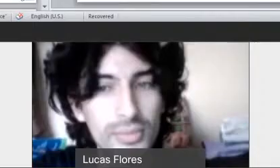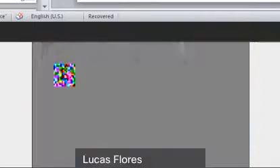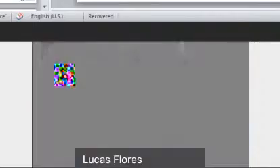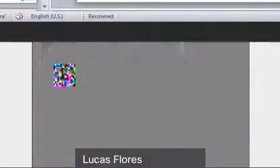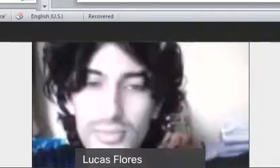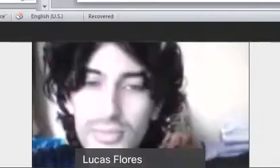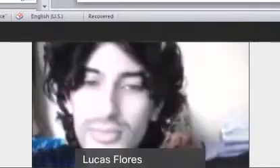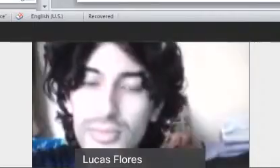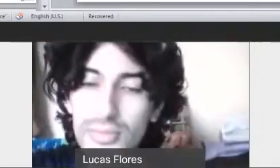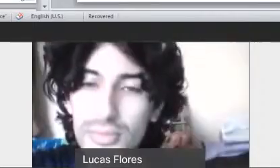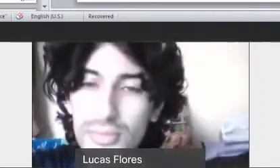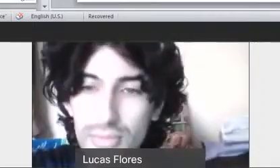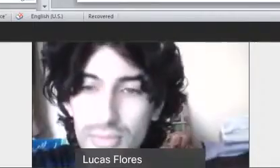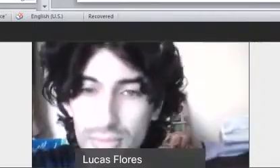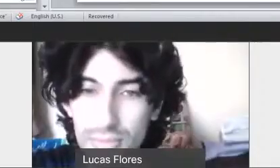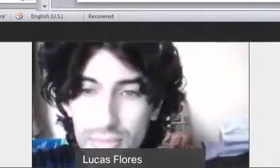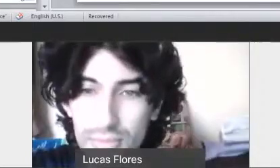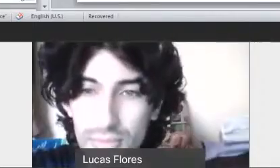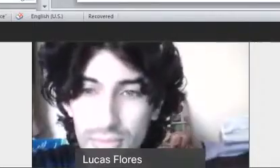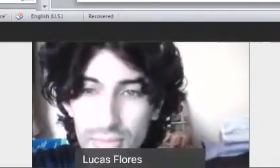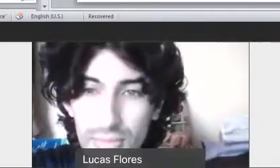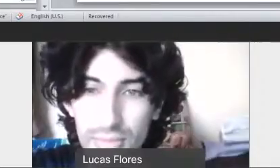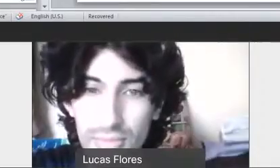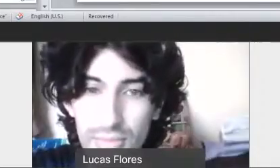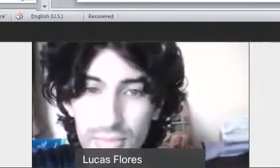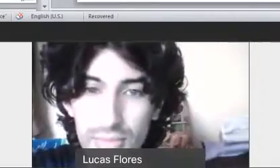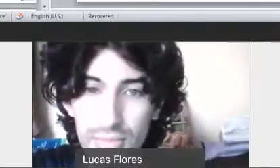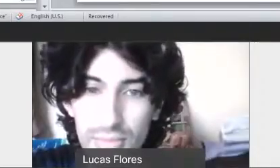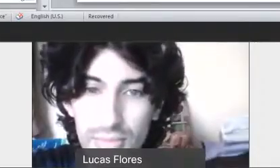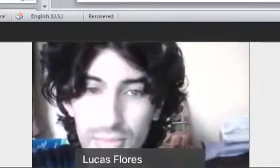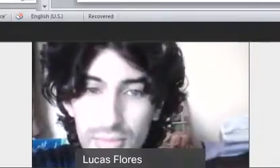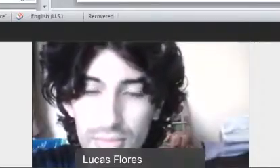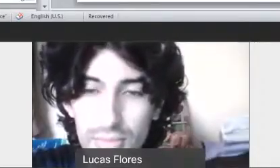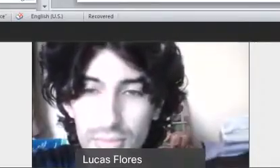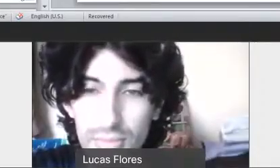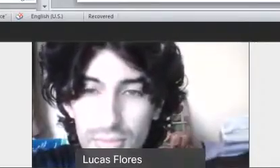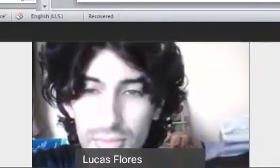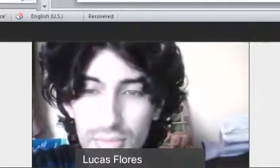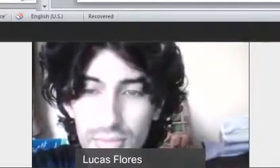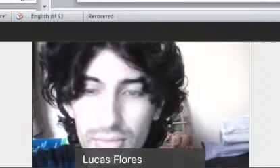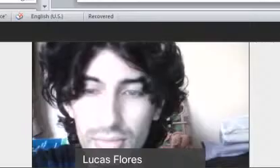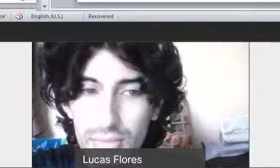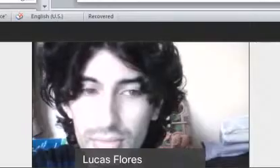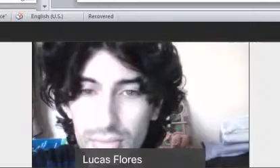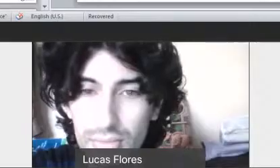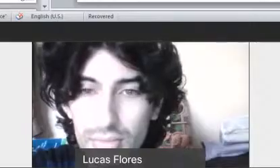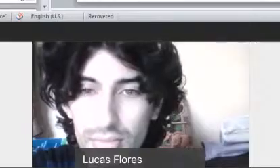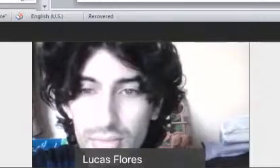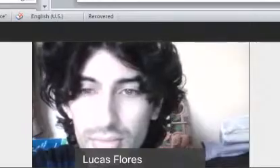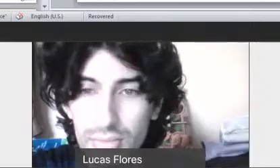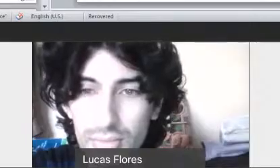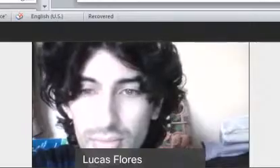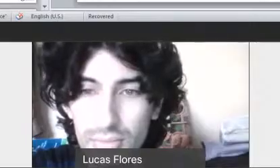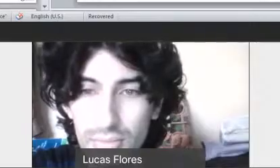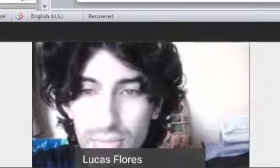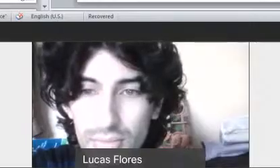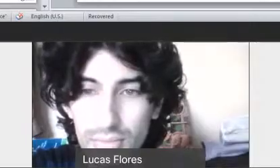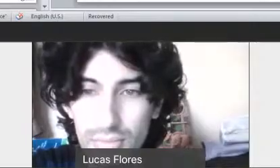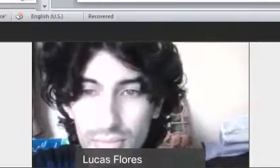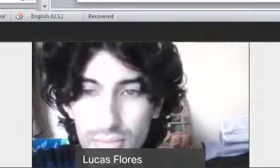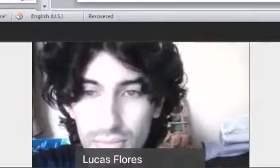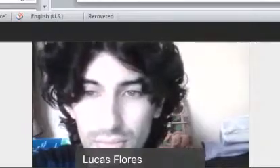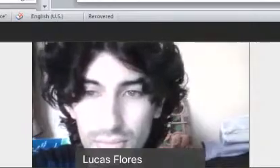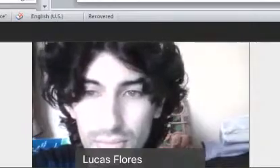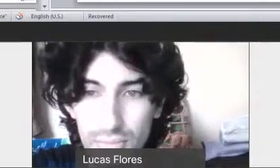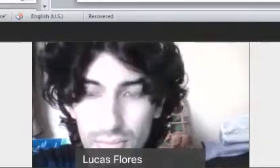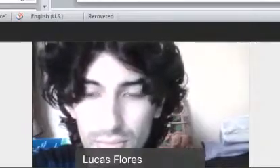además, como es una parte muy general de esto, comprender el tema, también los primeros